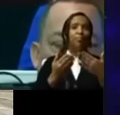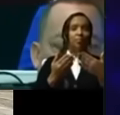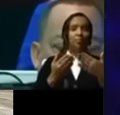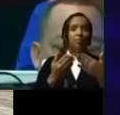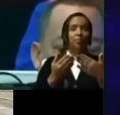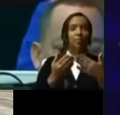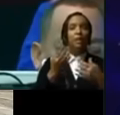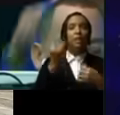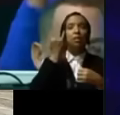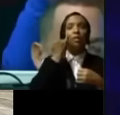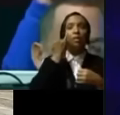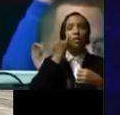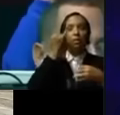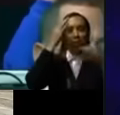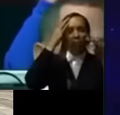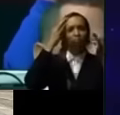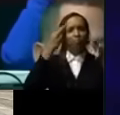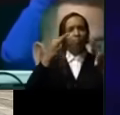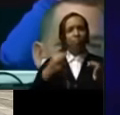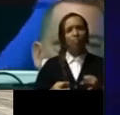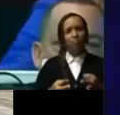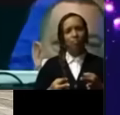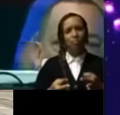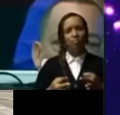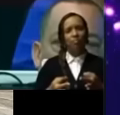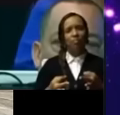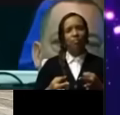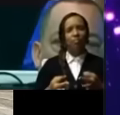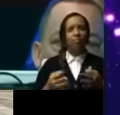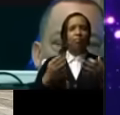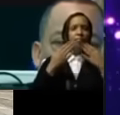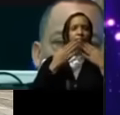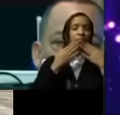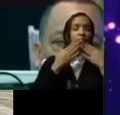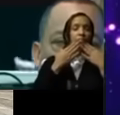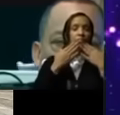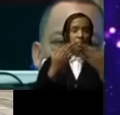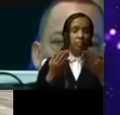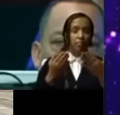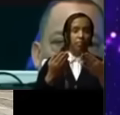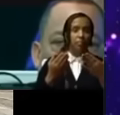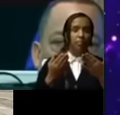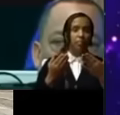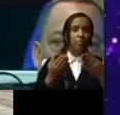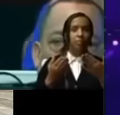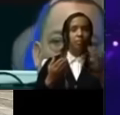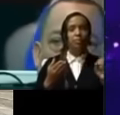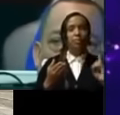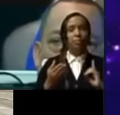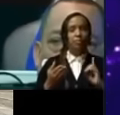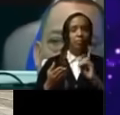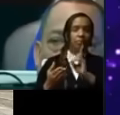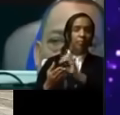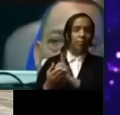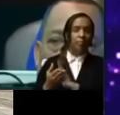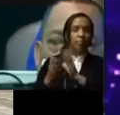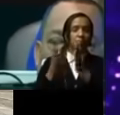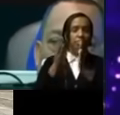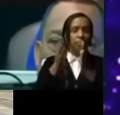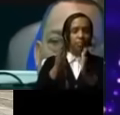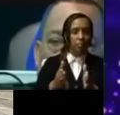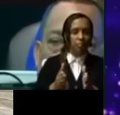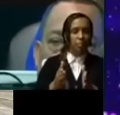sabia decisión Muchísimas gracias honorables diputados porque sé que nos han dado el apoyo para que